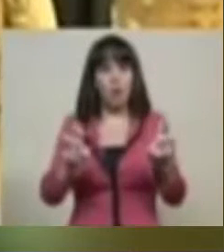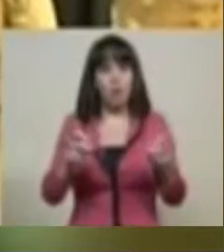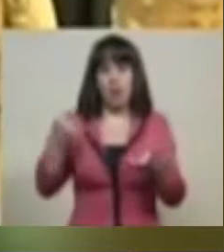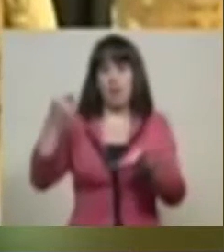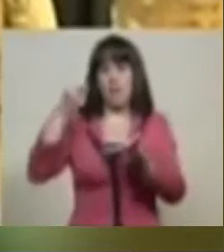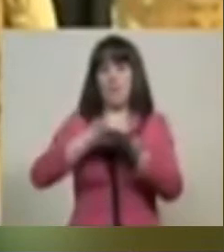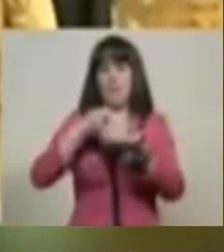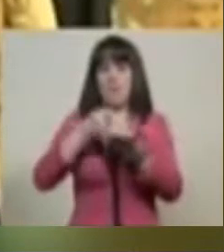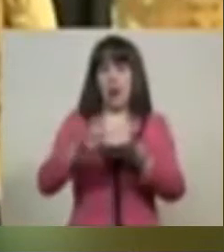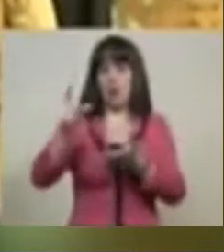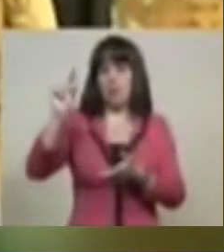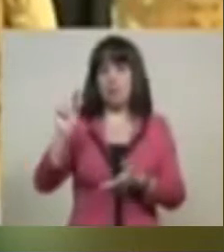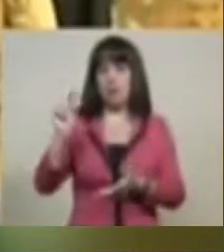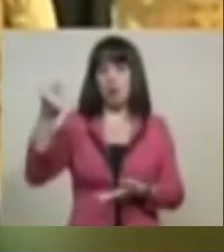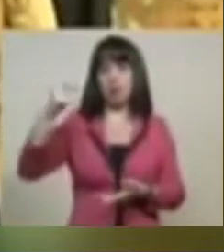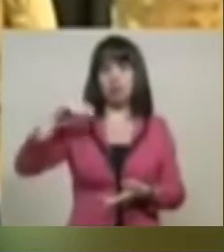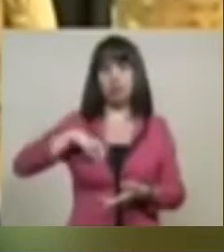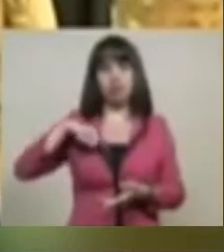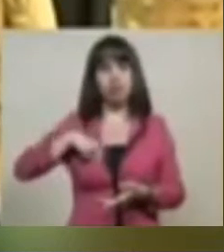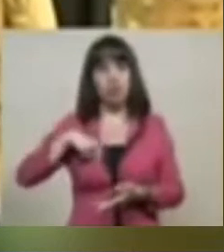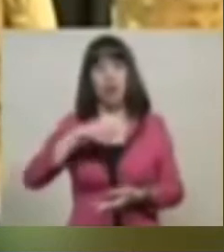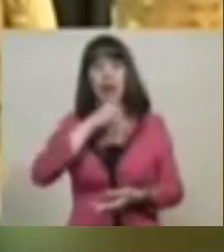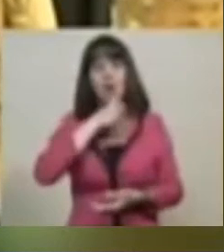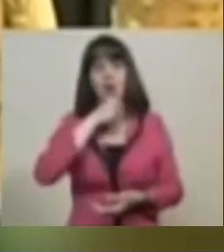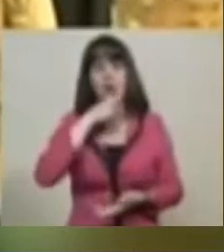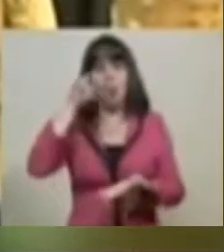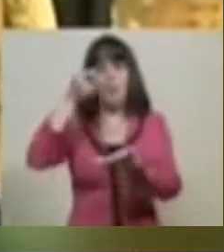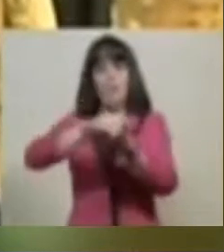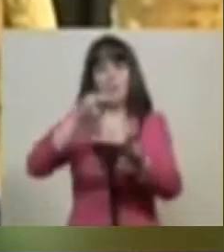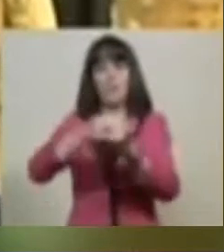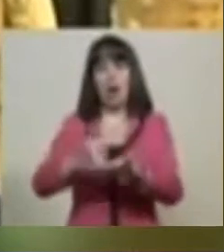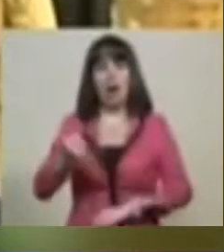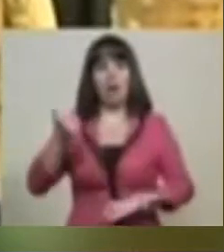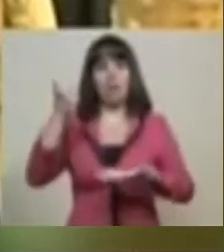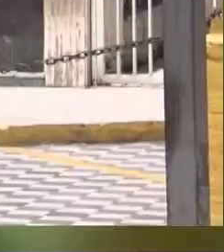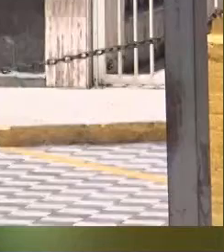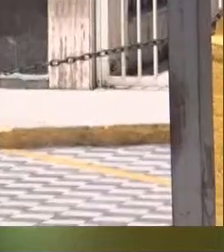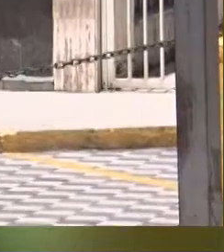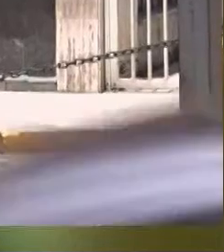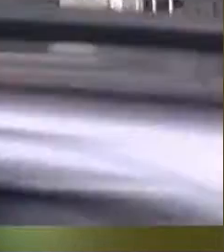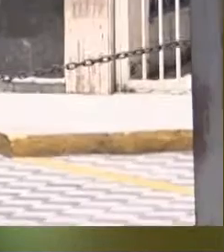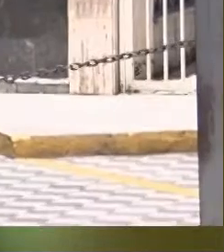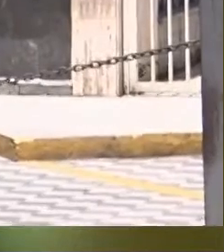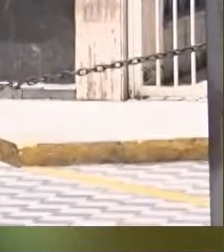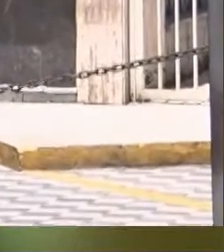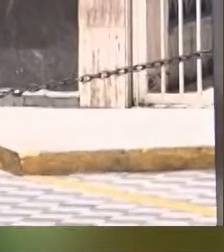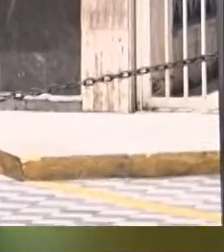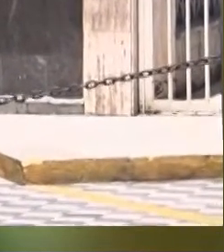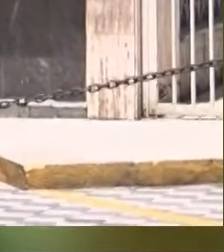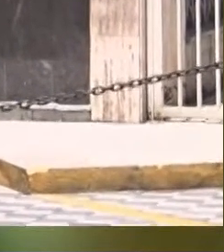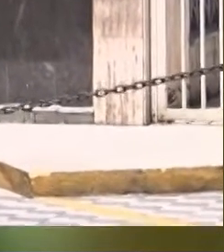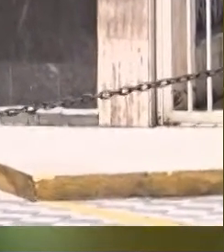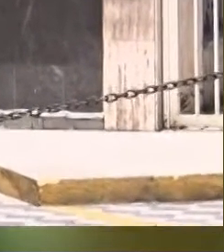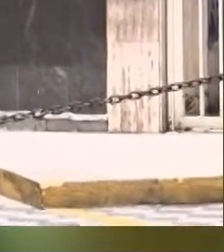determinado nivel de oro, ¿no? De determinado porcentaje de un lingote de oro.